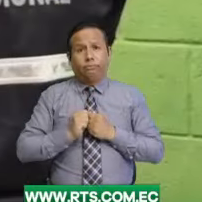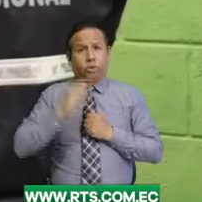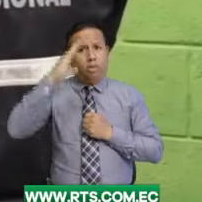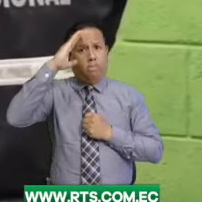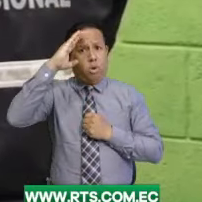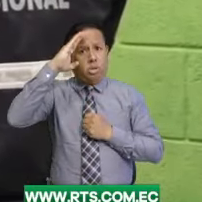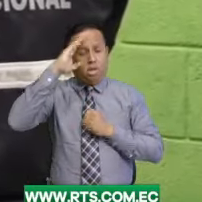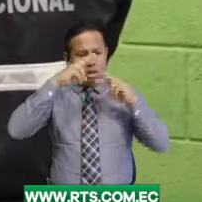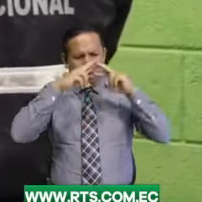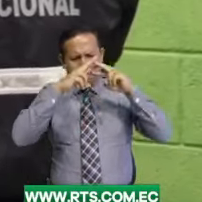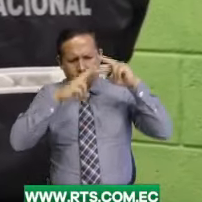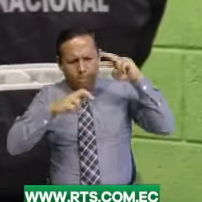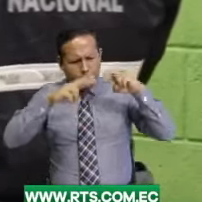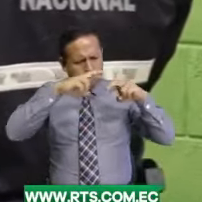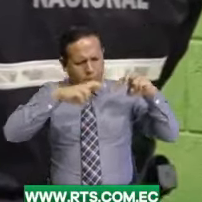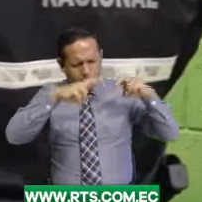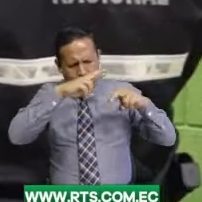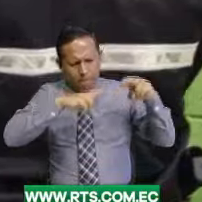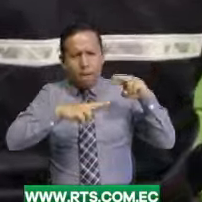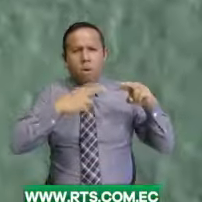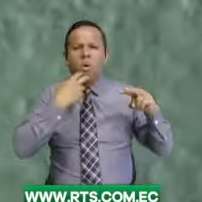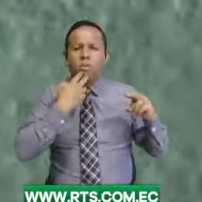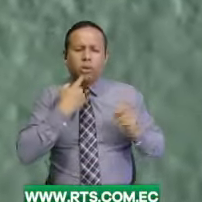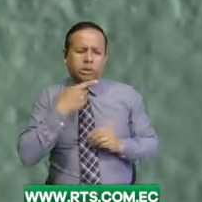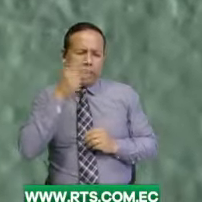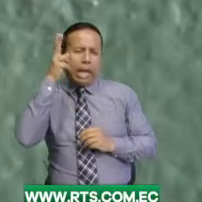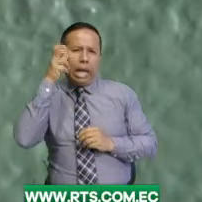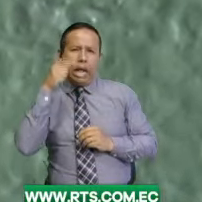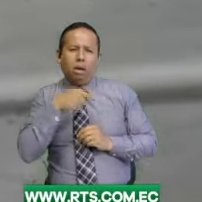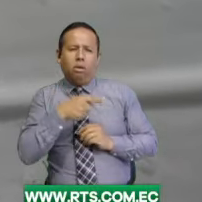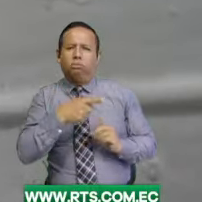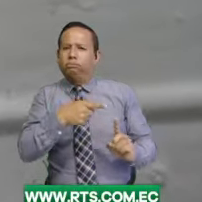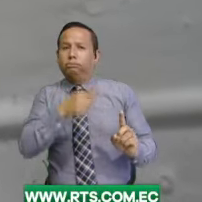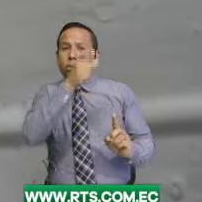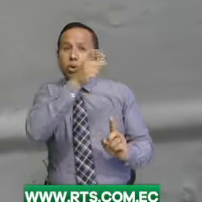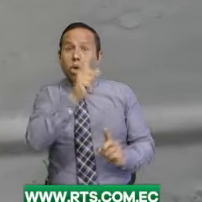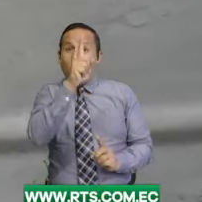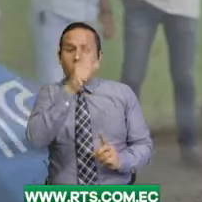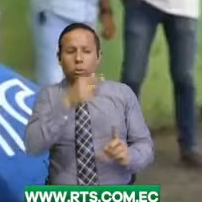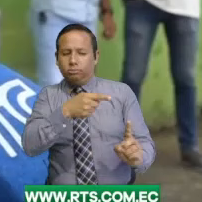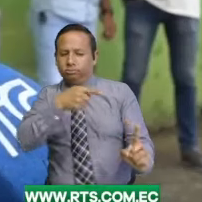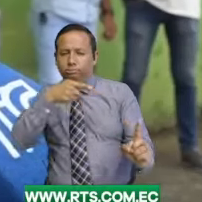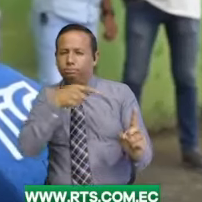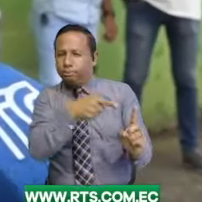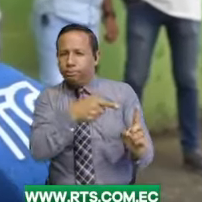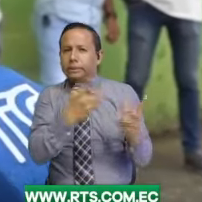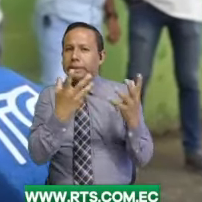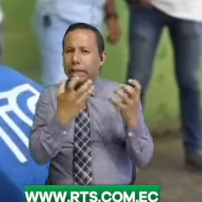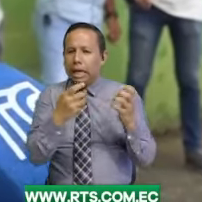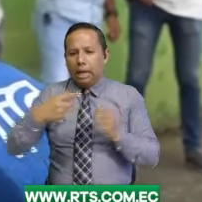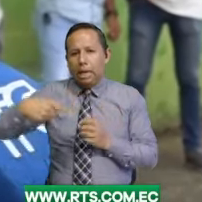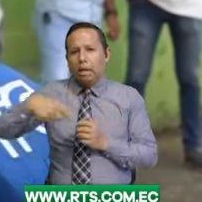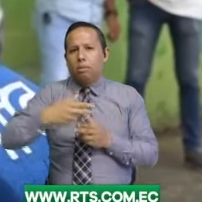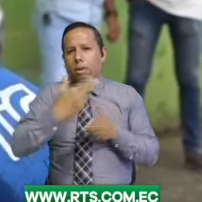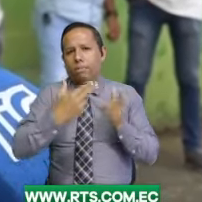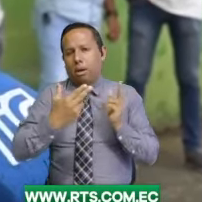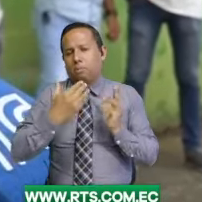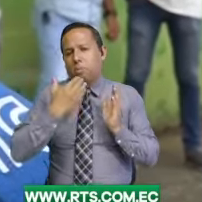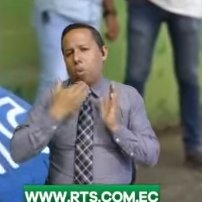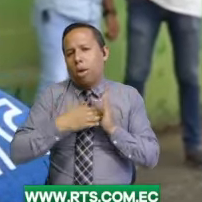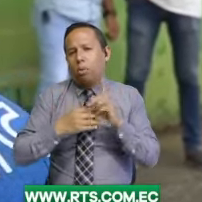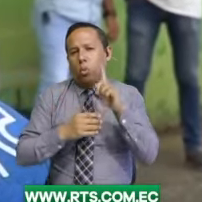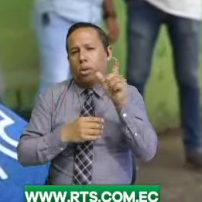sus investigaciones, cree que el atentado estaba dirigido a una sola persona. Hay un ciudadano que presumimos